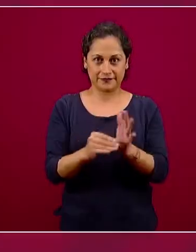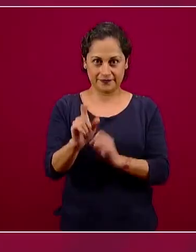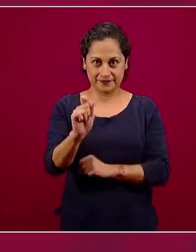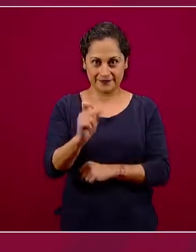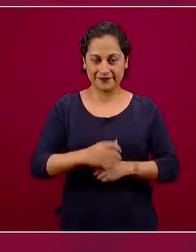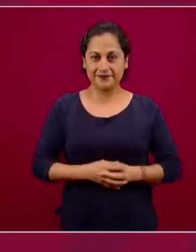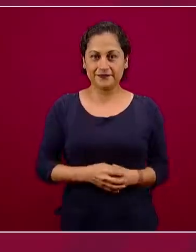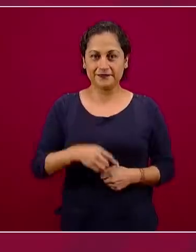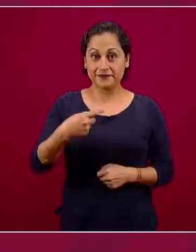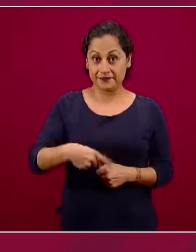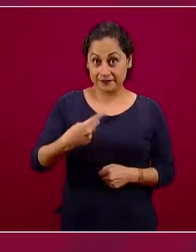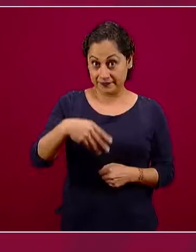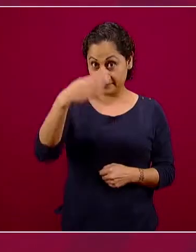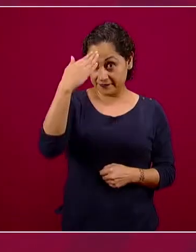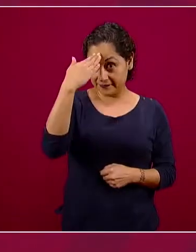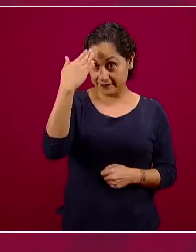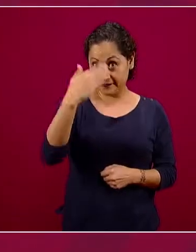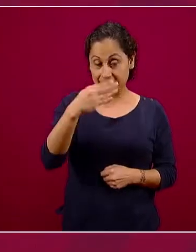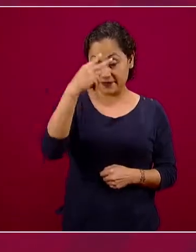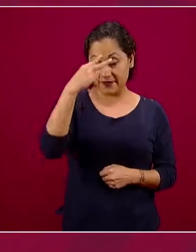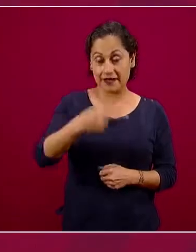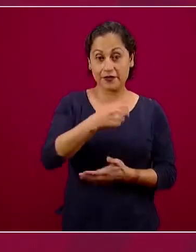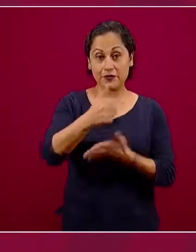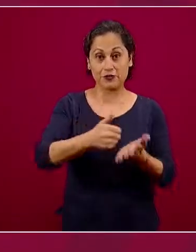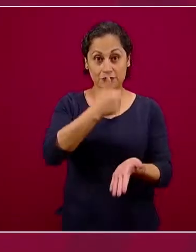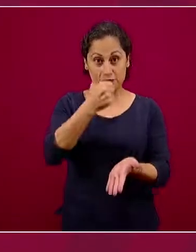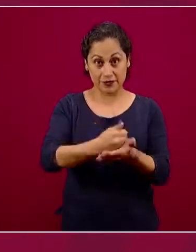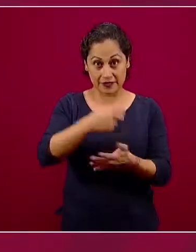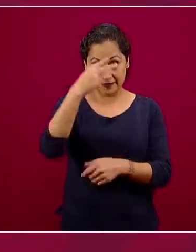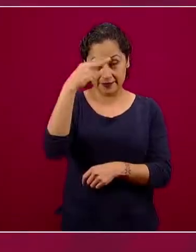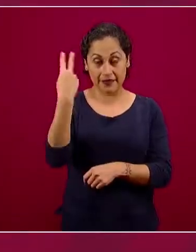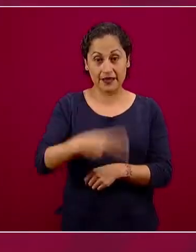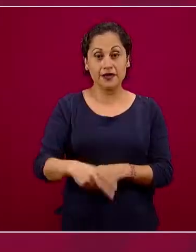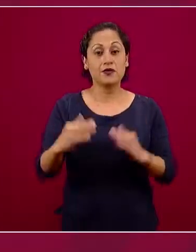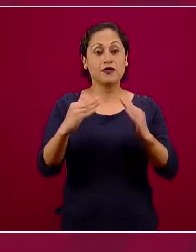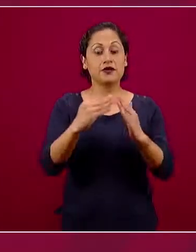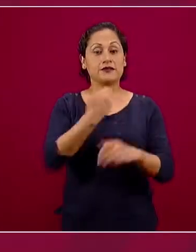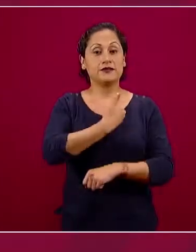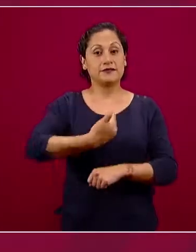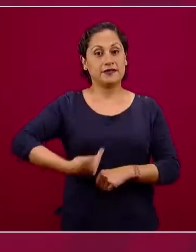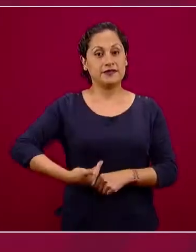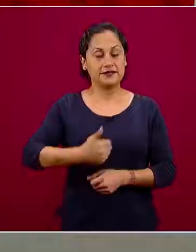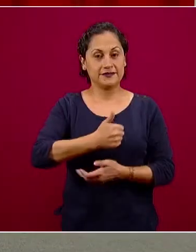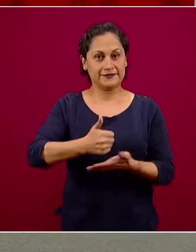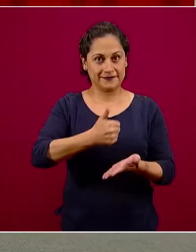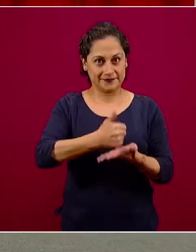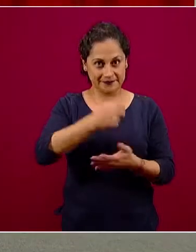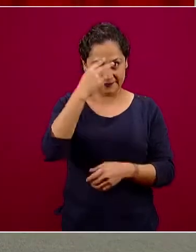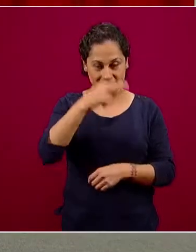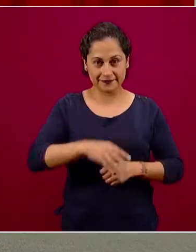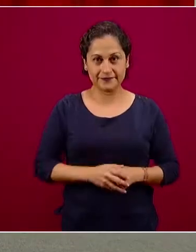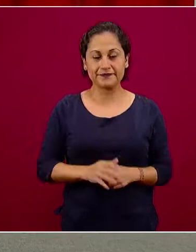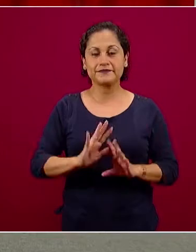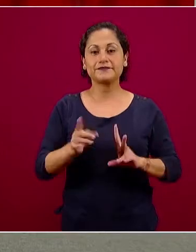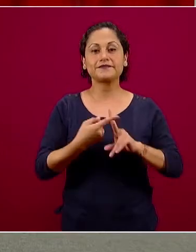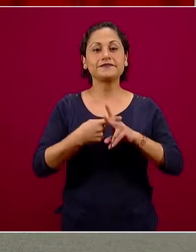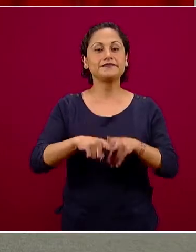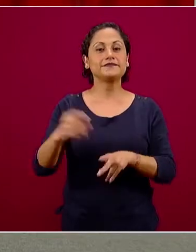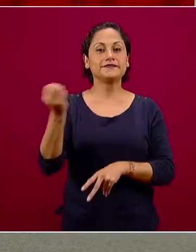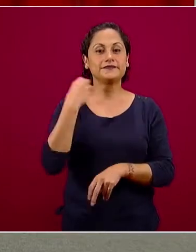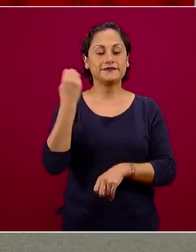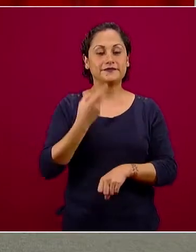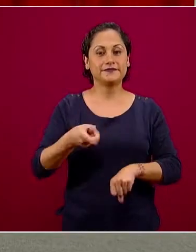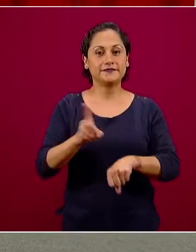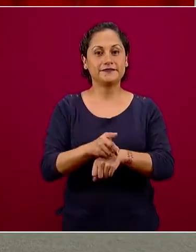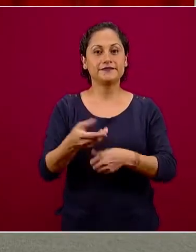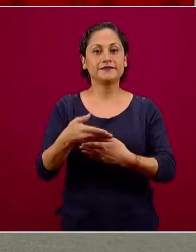en México, en el Palacio Nacional, en la Ciudad de México. Vamos a iniciar la conferencia de prensa diaria sobre